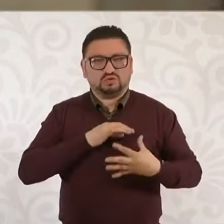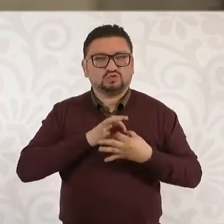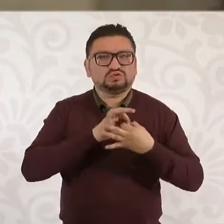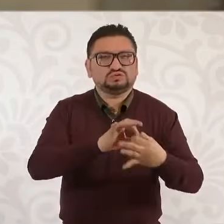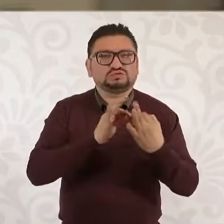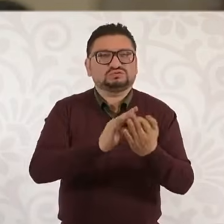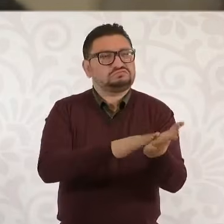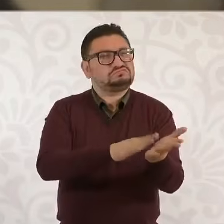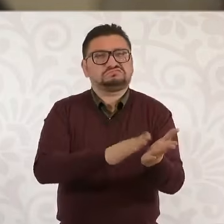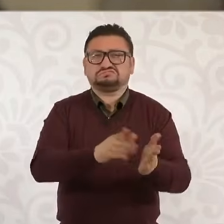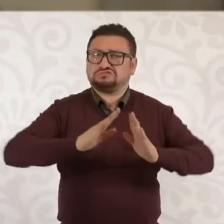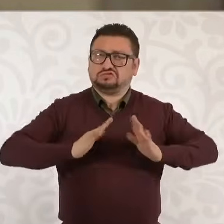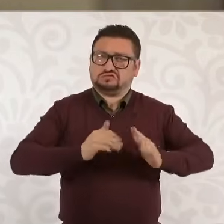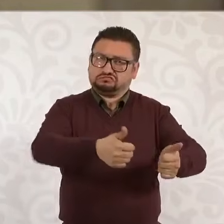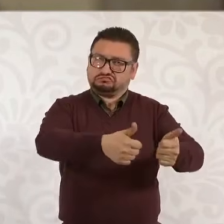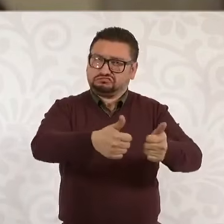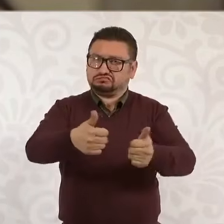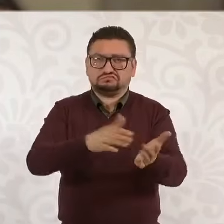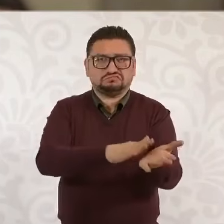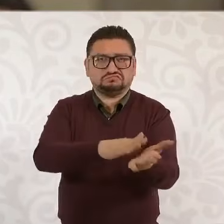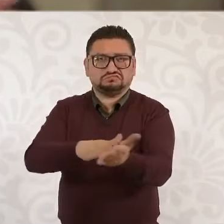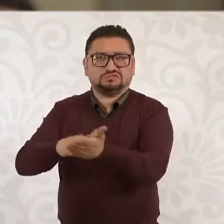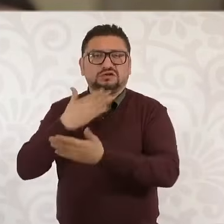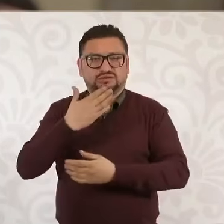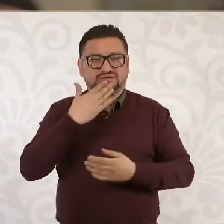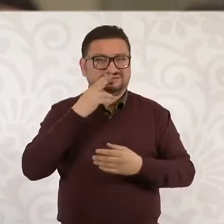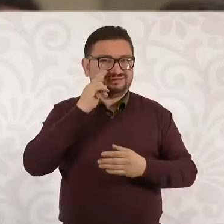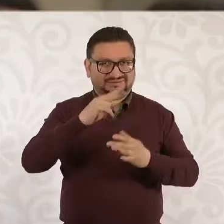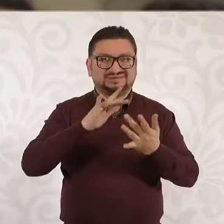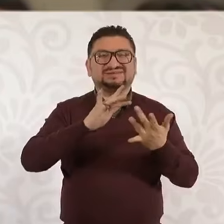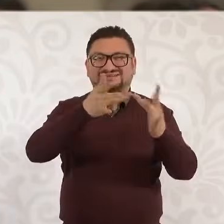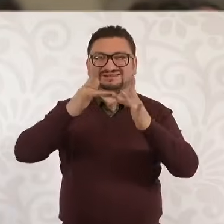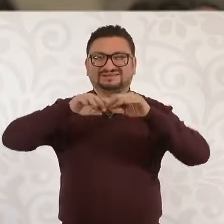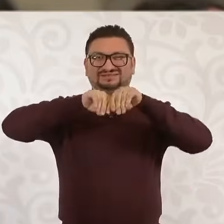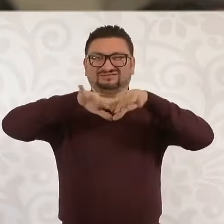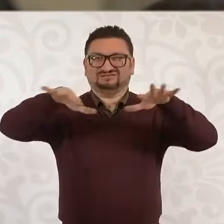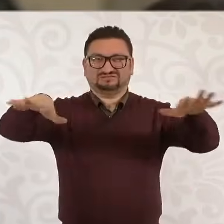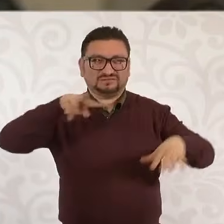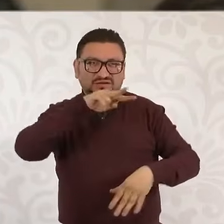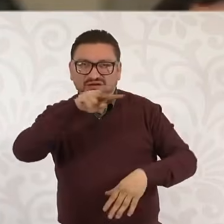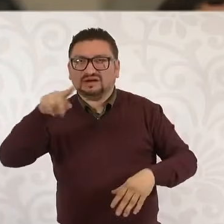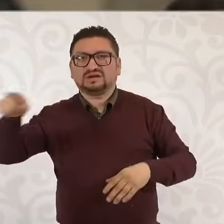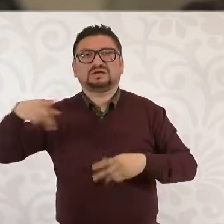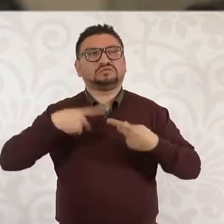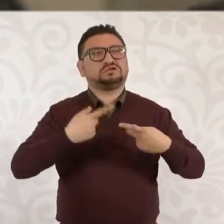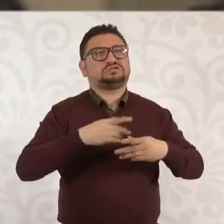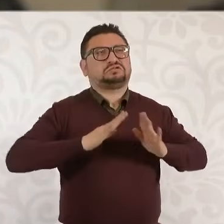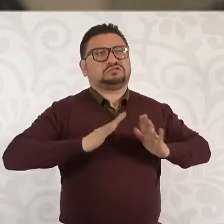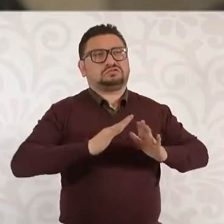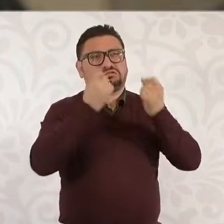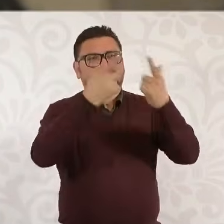de aplaudirle al ejército cuando va pasando. Ya hay, en las redes sociales hay esas expresiones hacia el